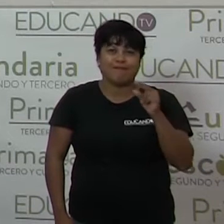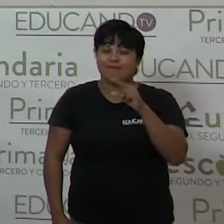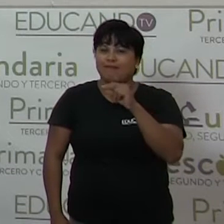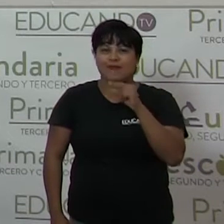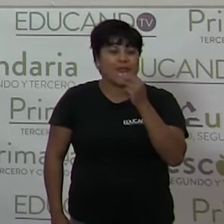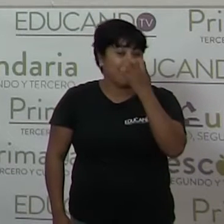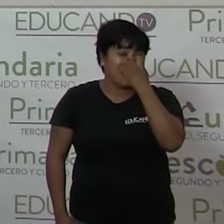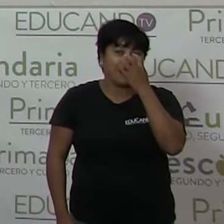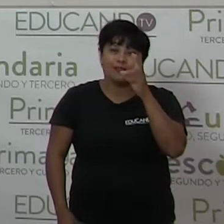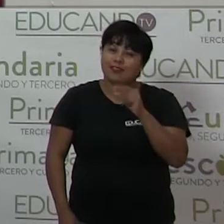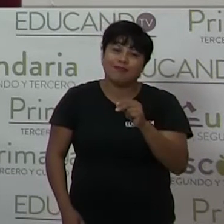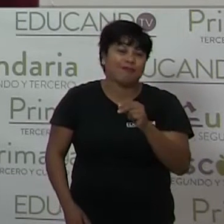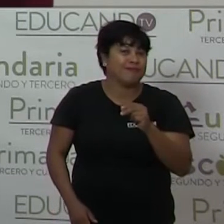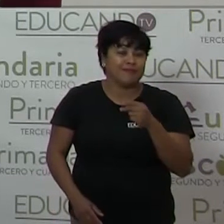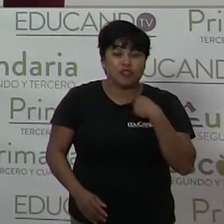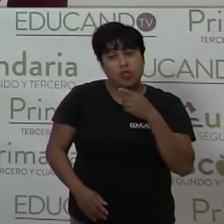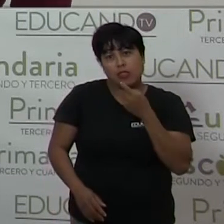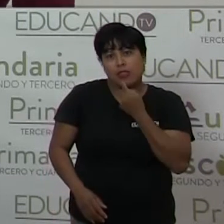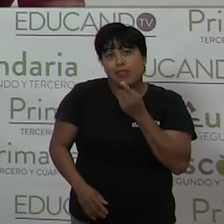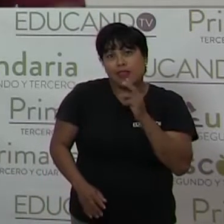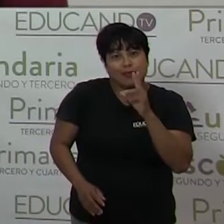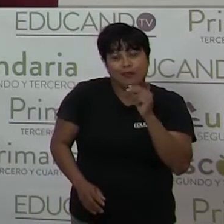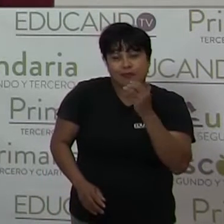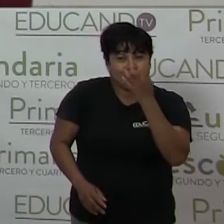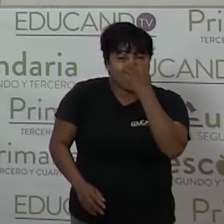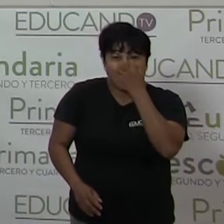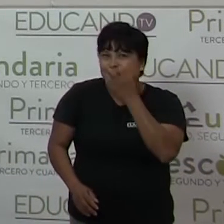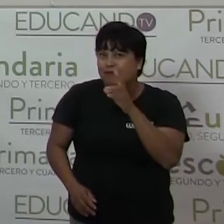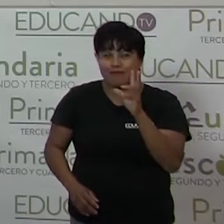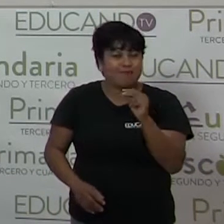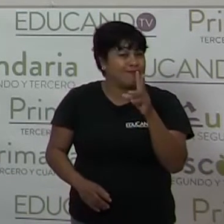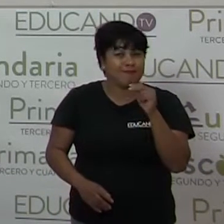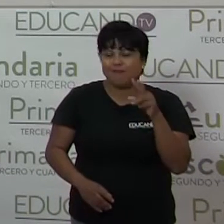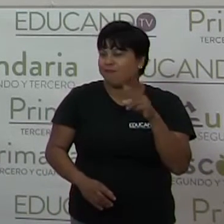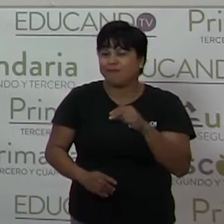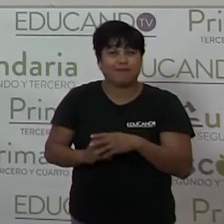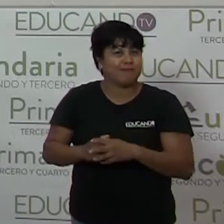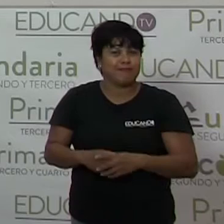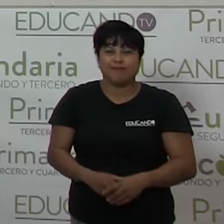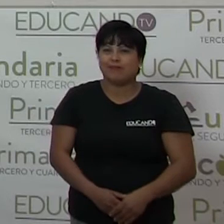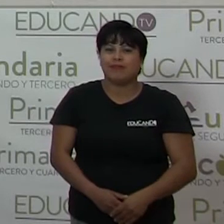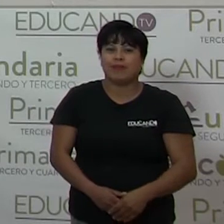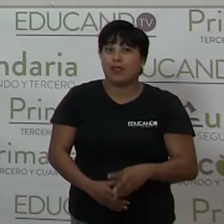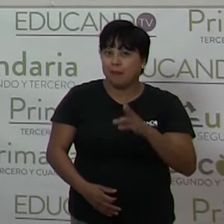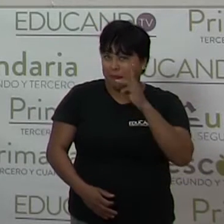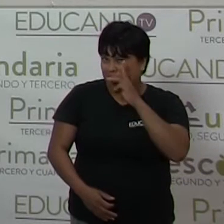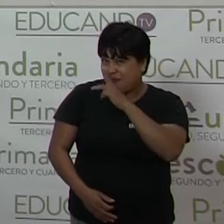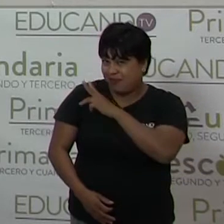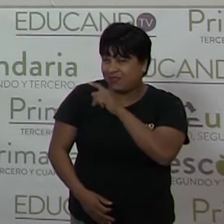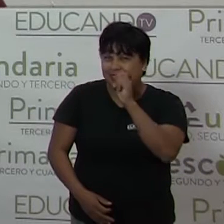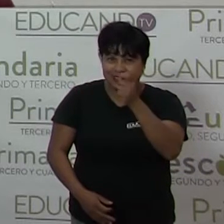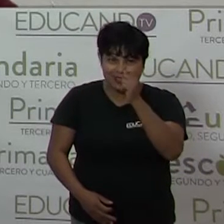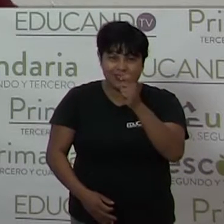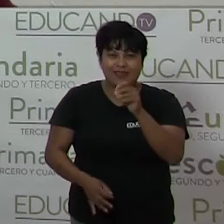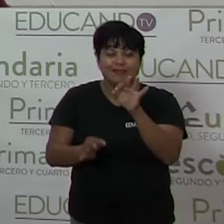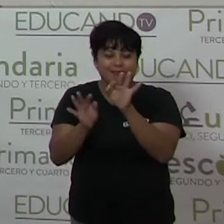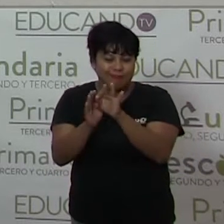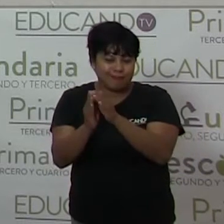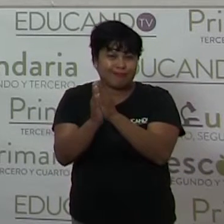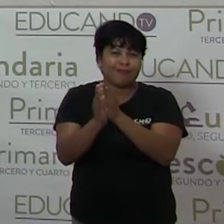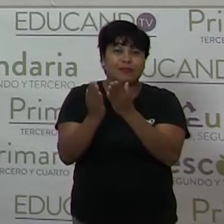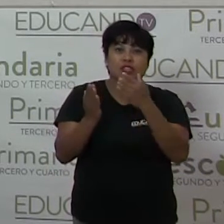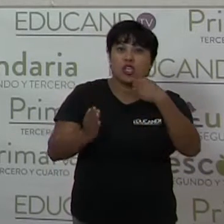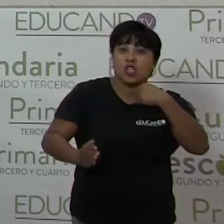no no es un payaso bueno yo digo que no es un payaso pero ya mejor me callo no vemos qué cosa es